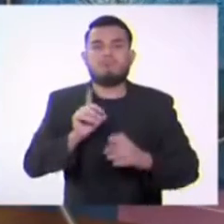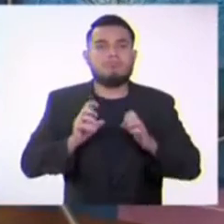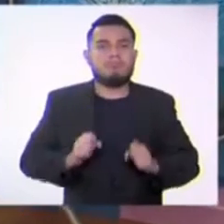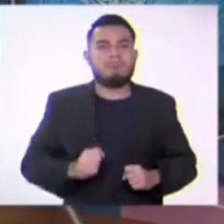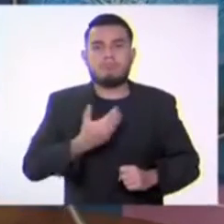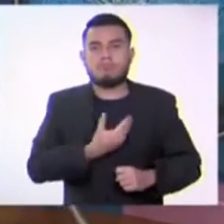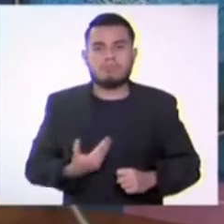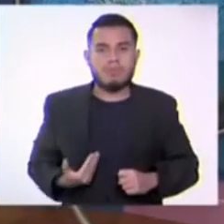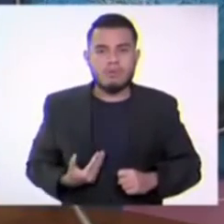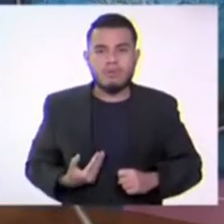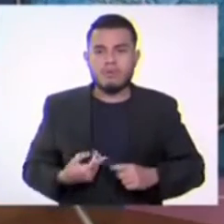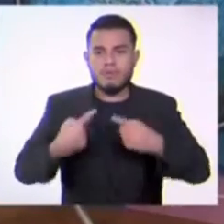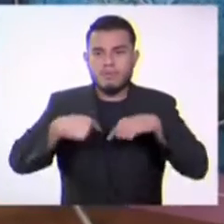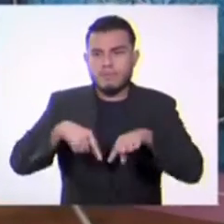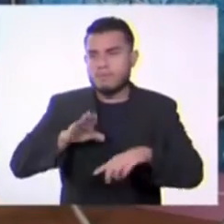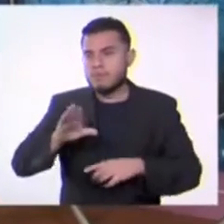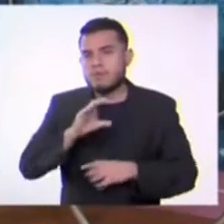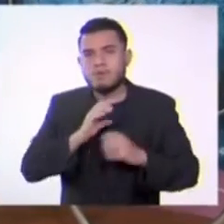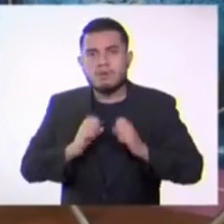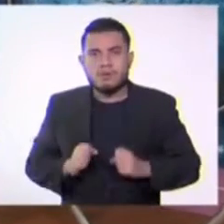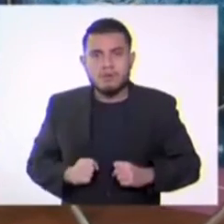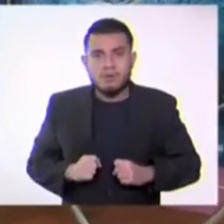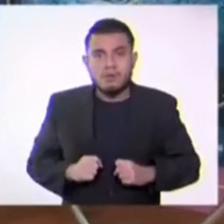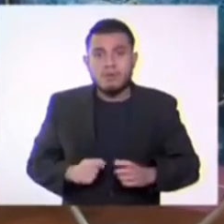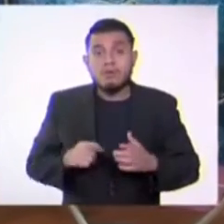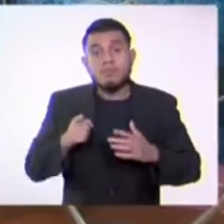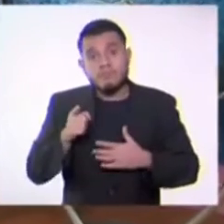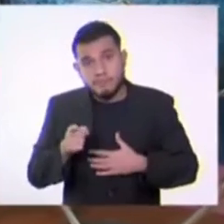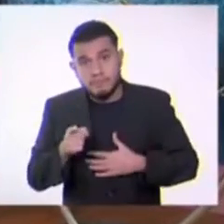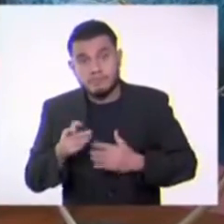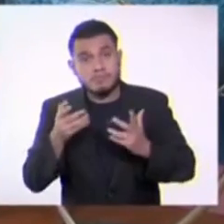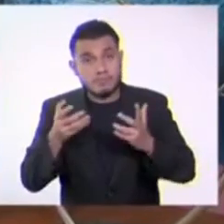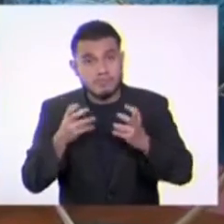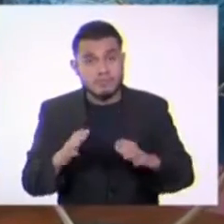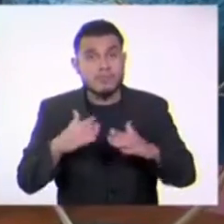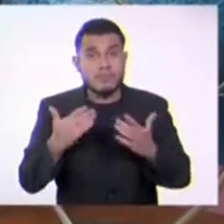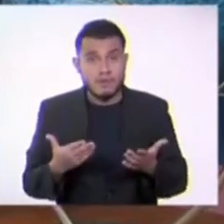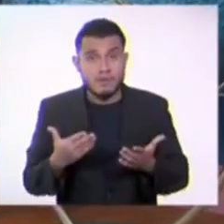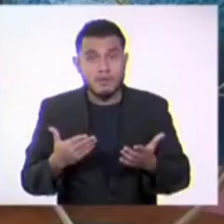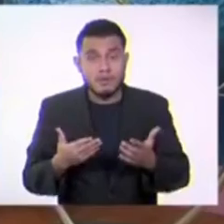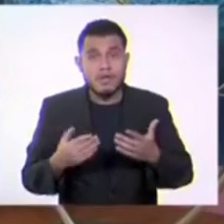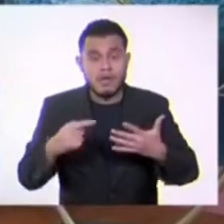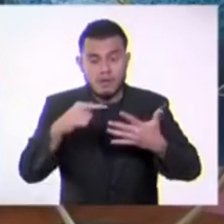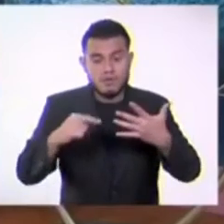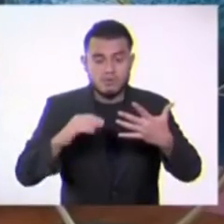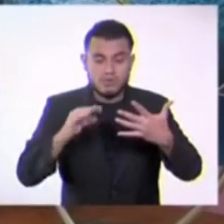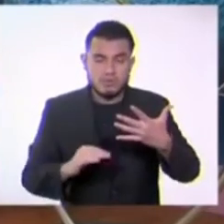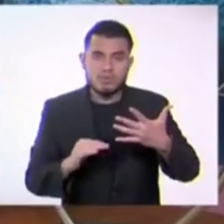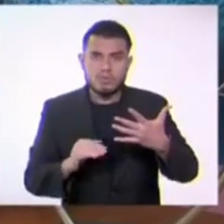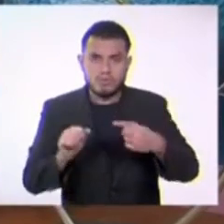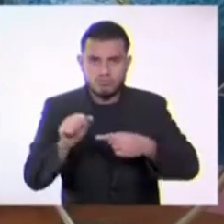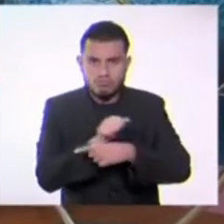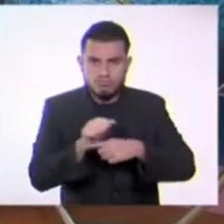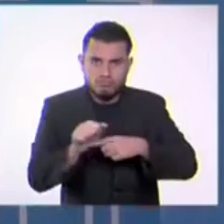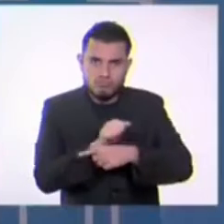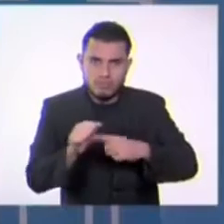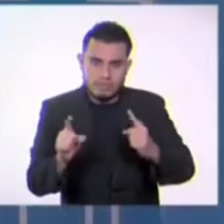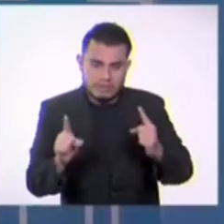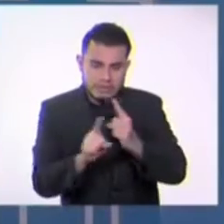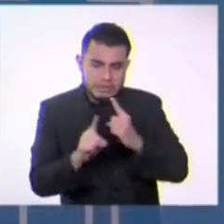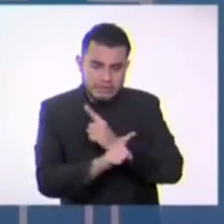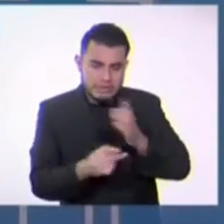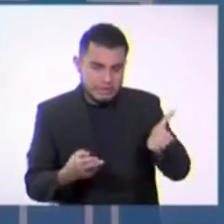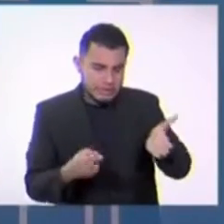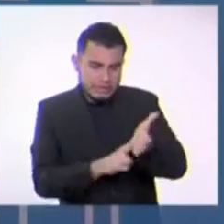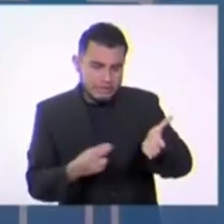dar continuidad a su gobierno y para esto pretendía que se ratificara la Constitución, hubiera ciertos cambios para